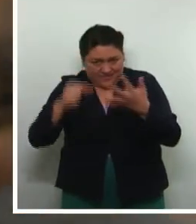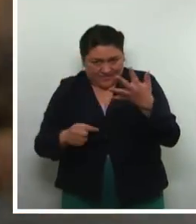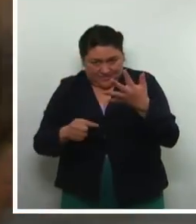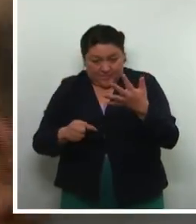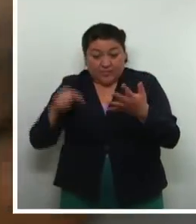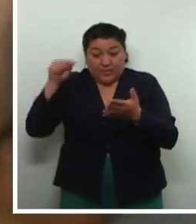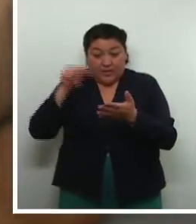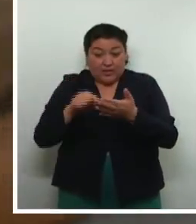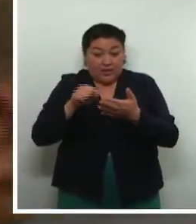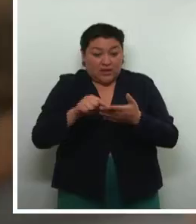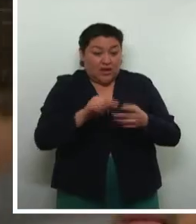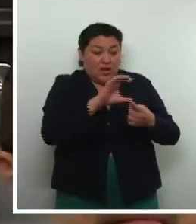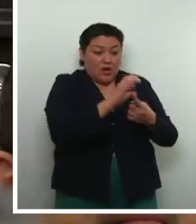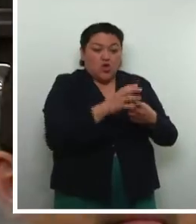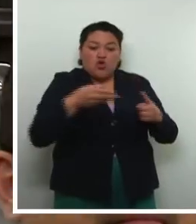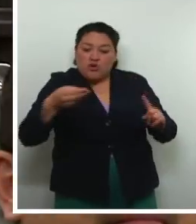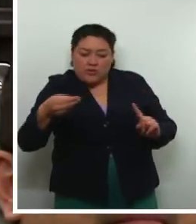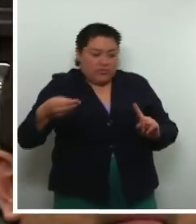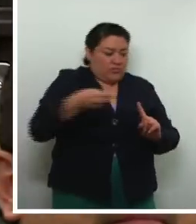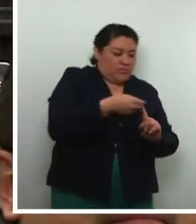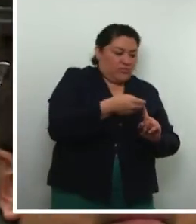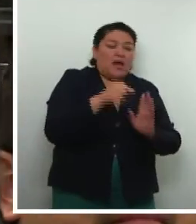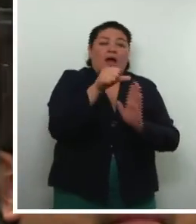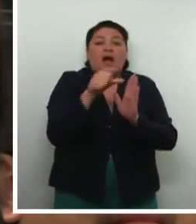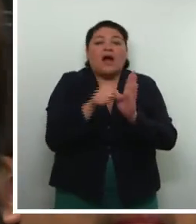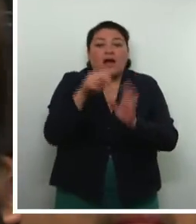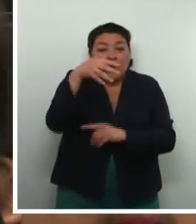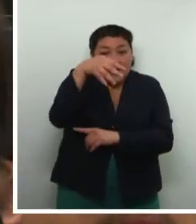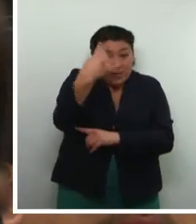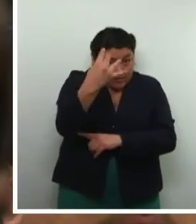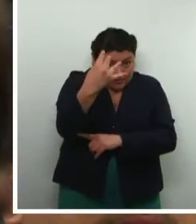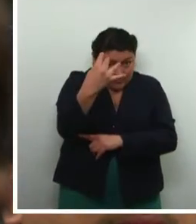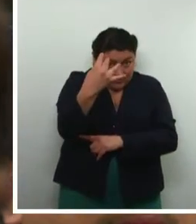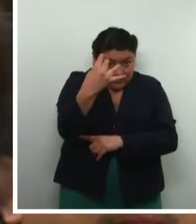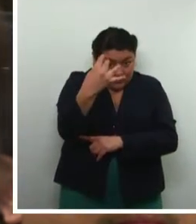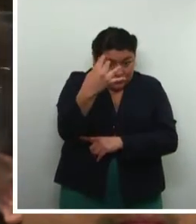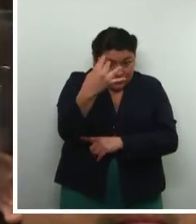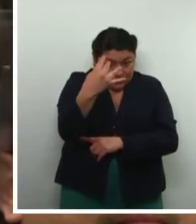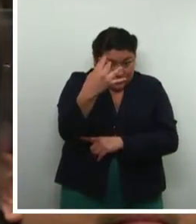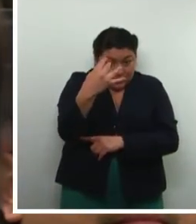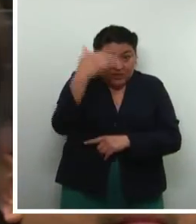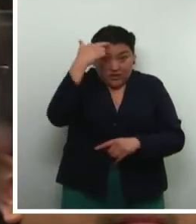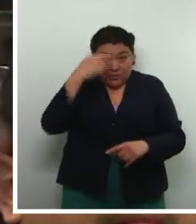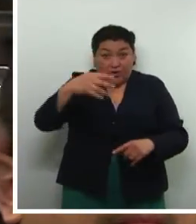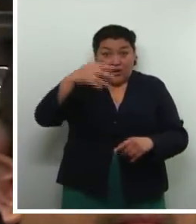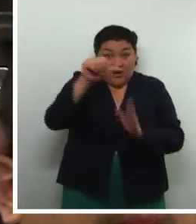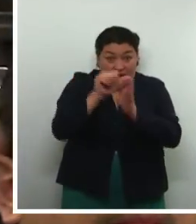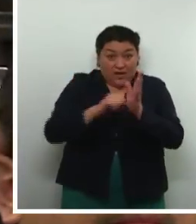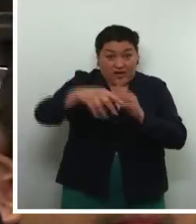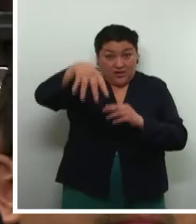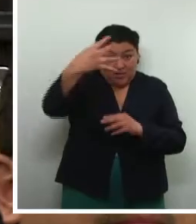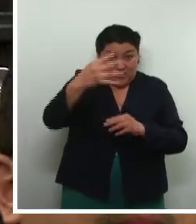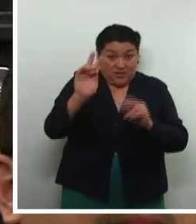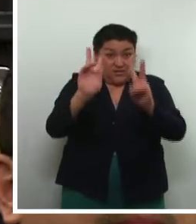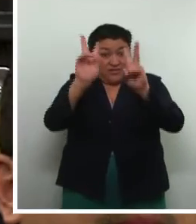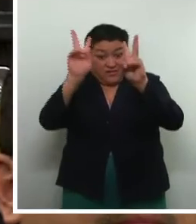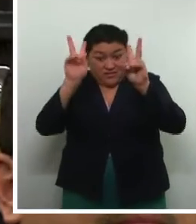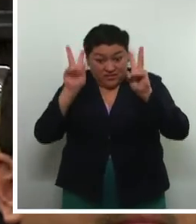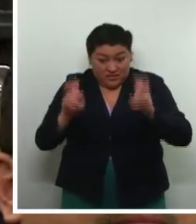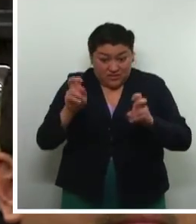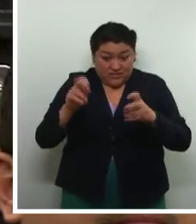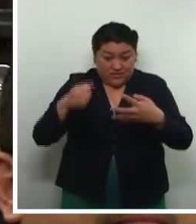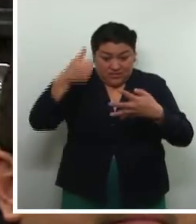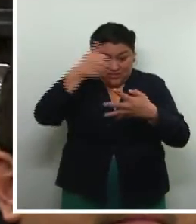solamente regresaron temas relativos al artículo 14, que sí fue todo un gran tema, que es la reedición por